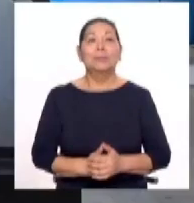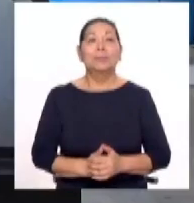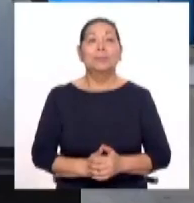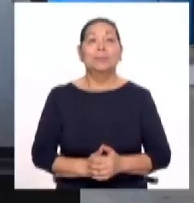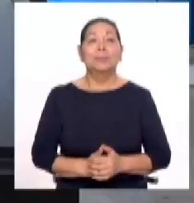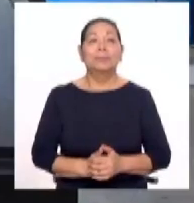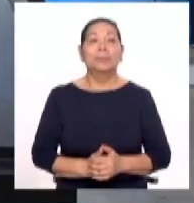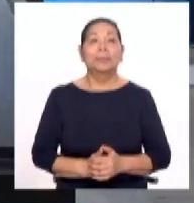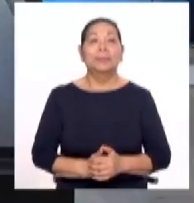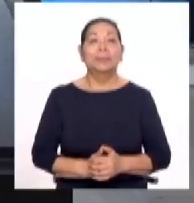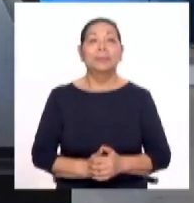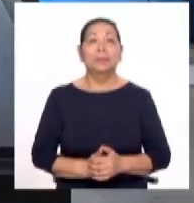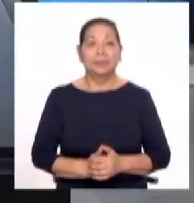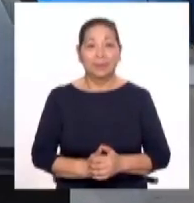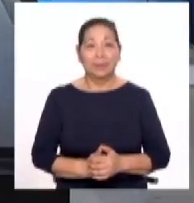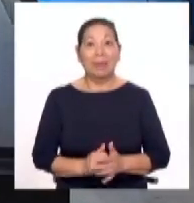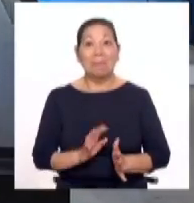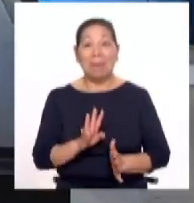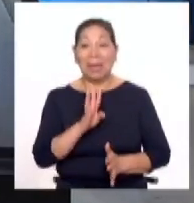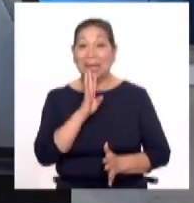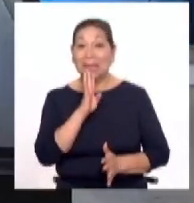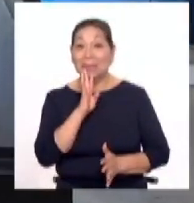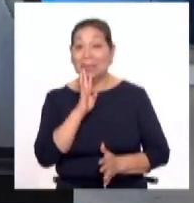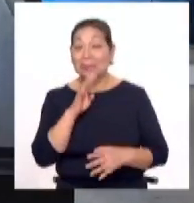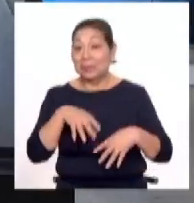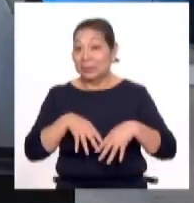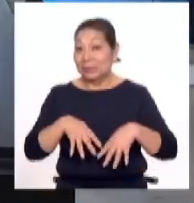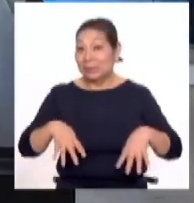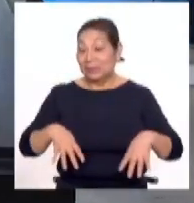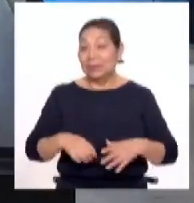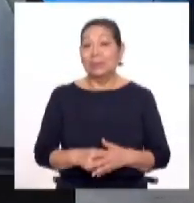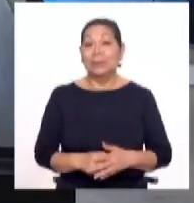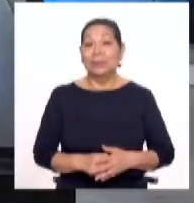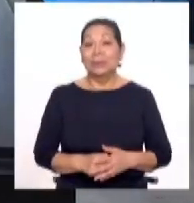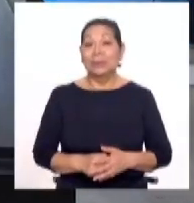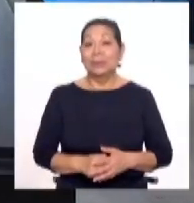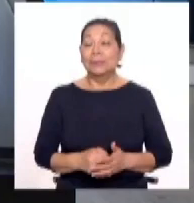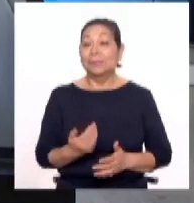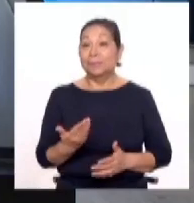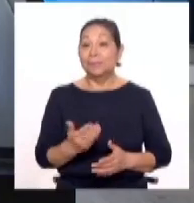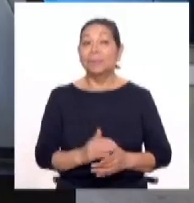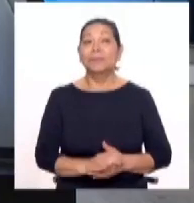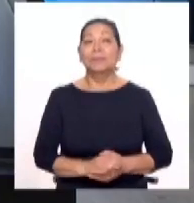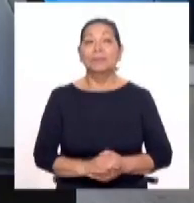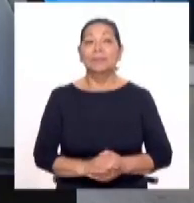hay parece que va a brindar declaraciones. A ver, Cintia, regresamos contigo.